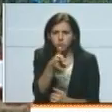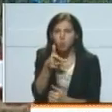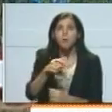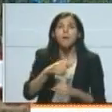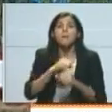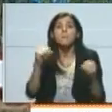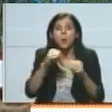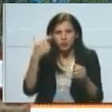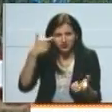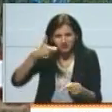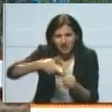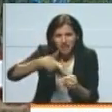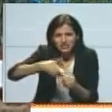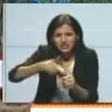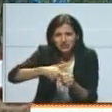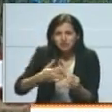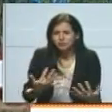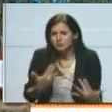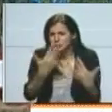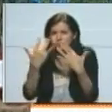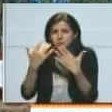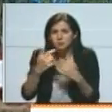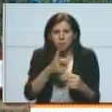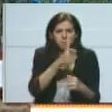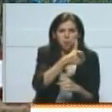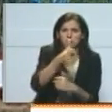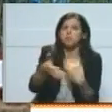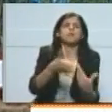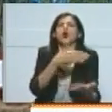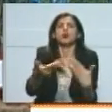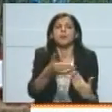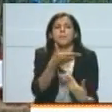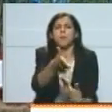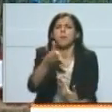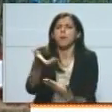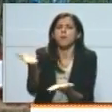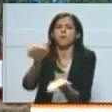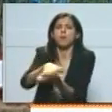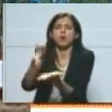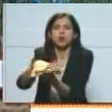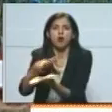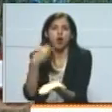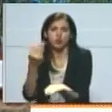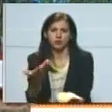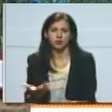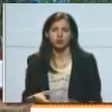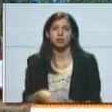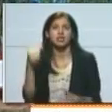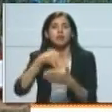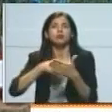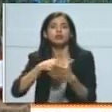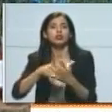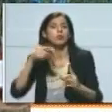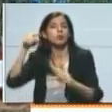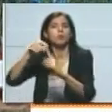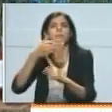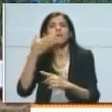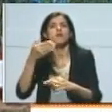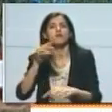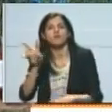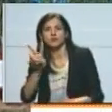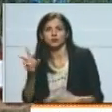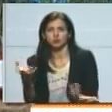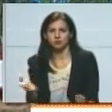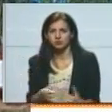sin importar las consecuencias. La dictadura sigue quitándole la vida a jóvenes que luchan por el futuro. Jorge Millán, condenamos el